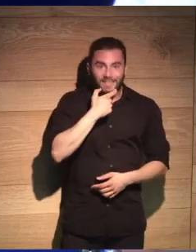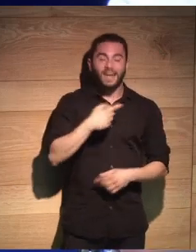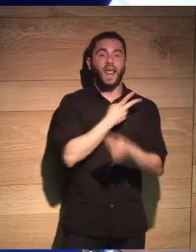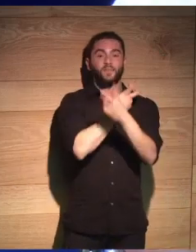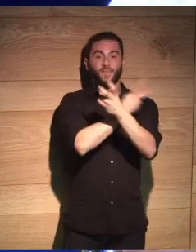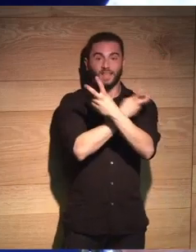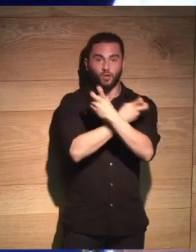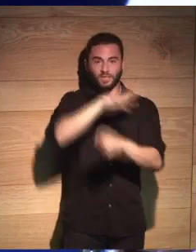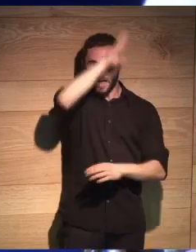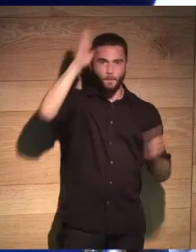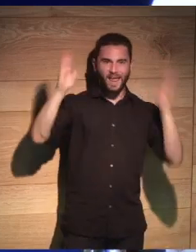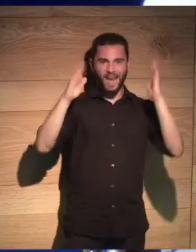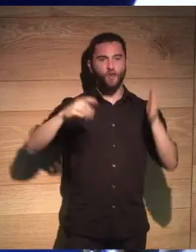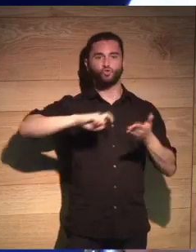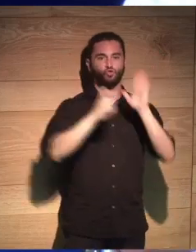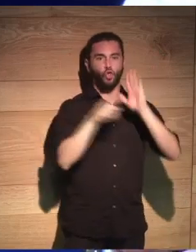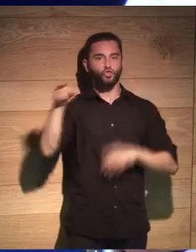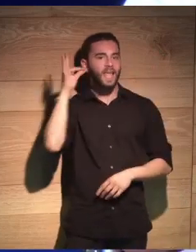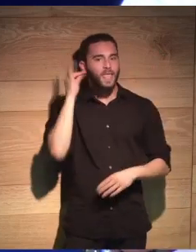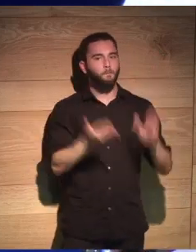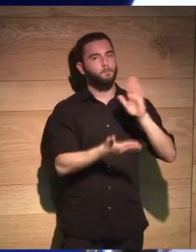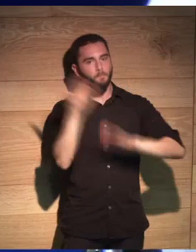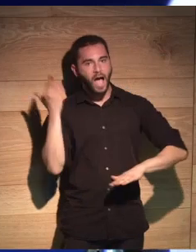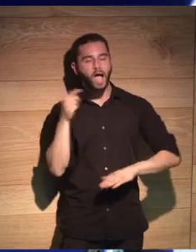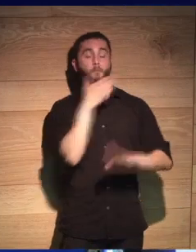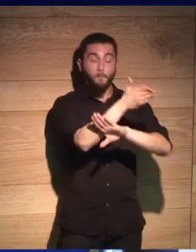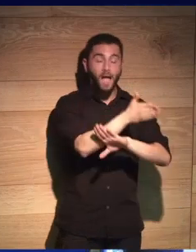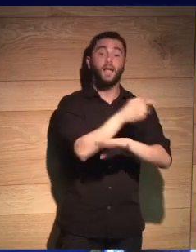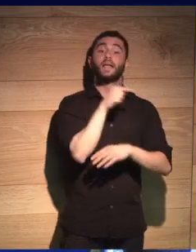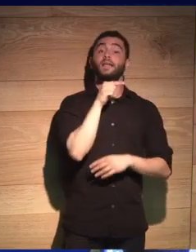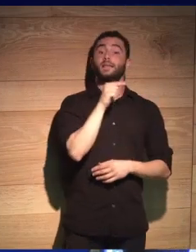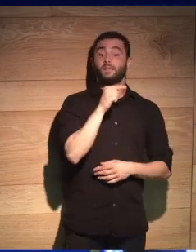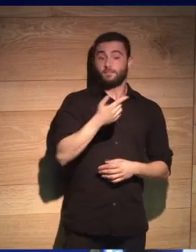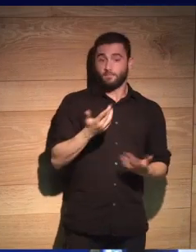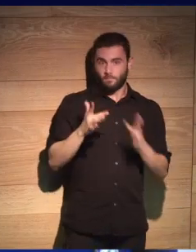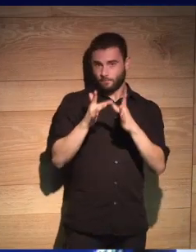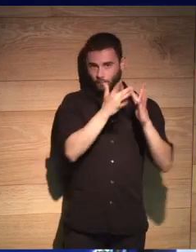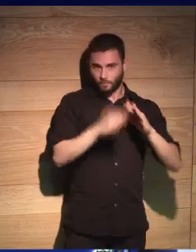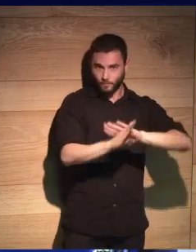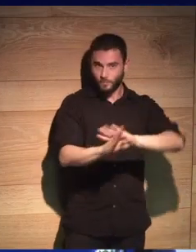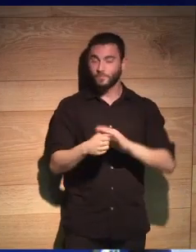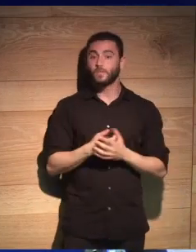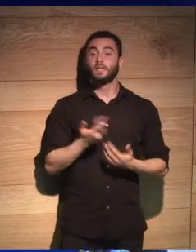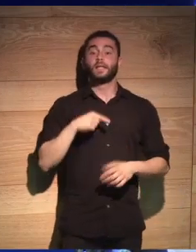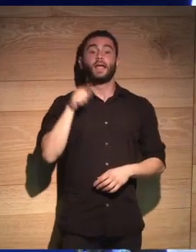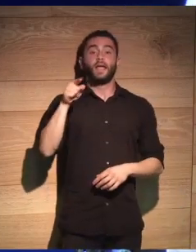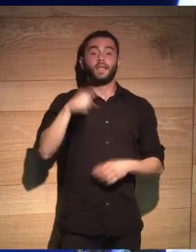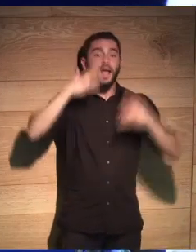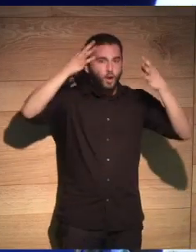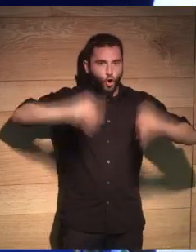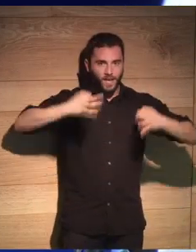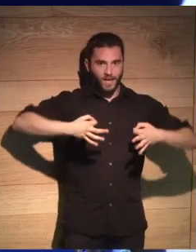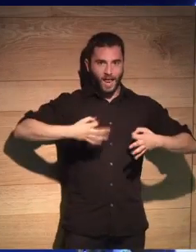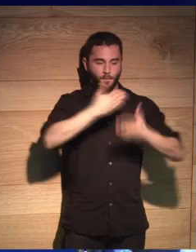Austria, y ella estaba encantada ella tenía el manuscrito original, tenía copias también del periódico, y